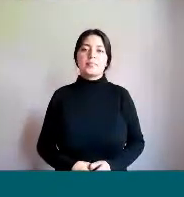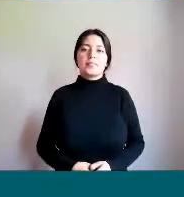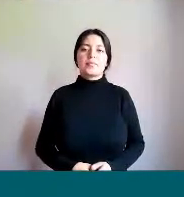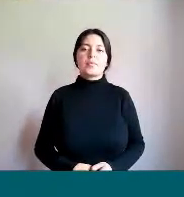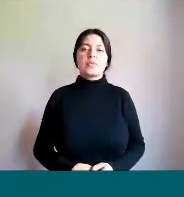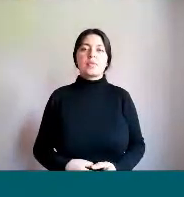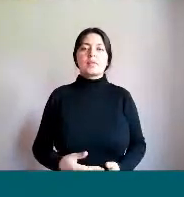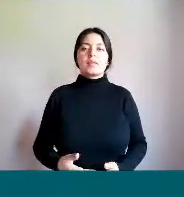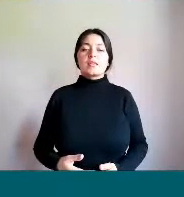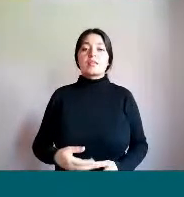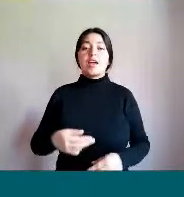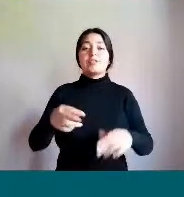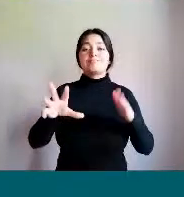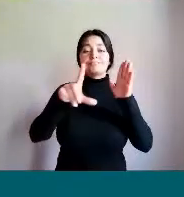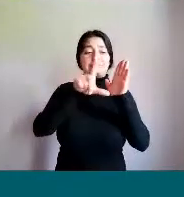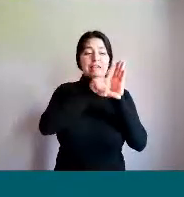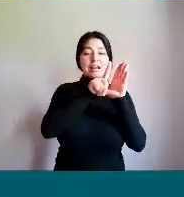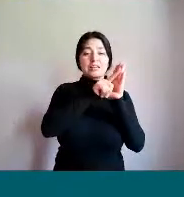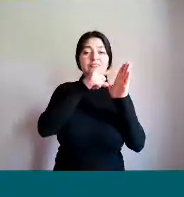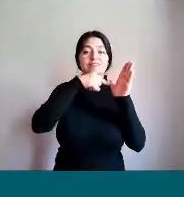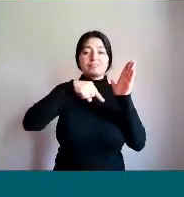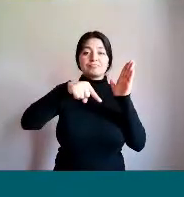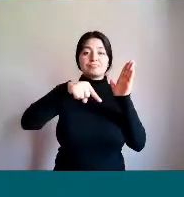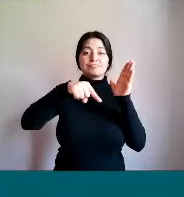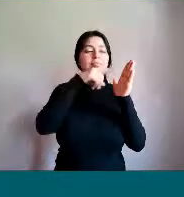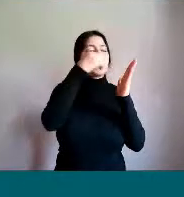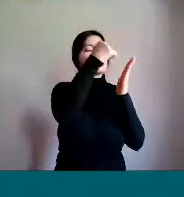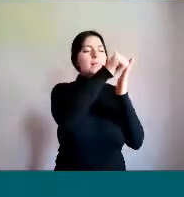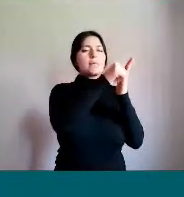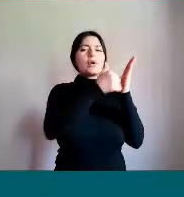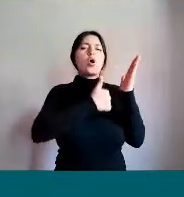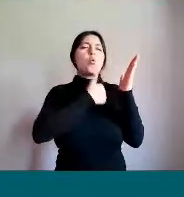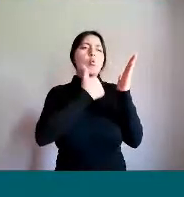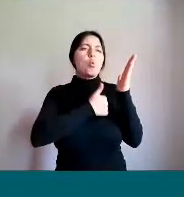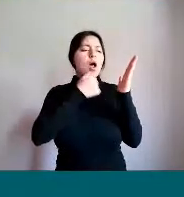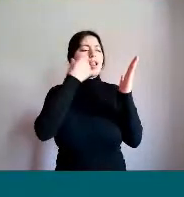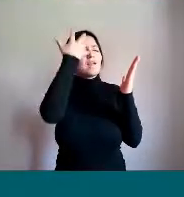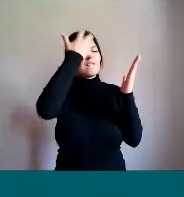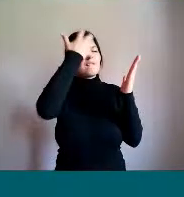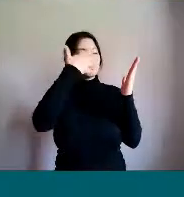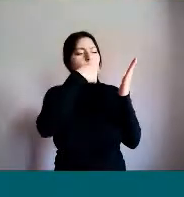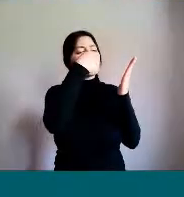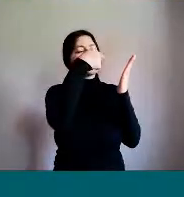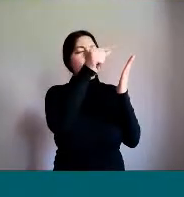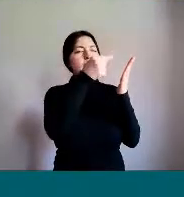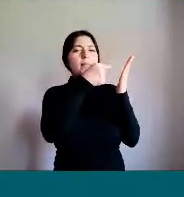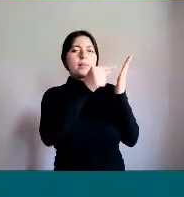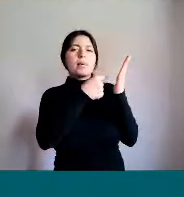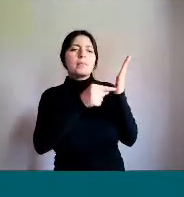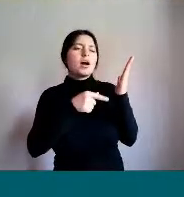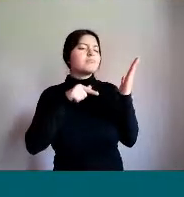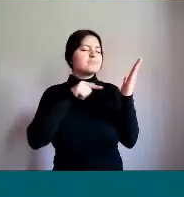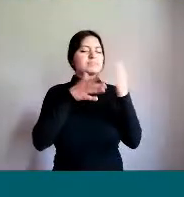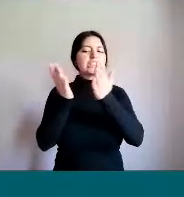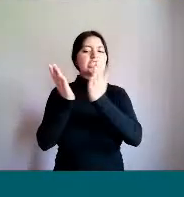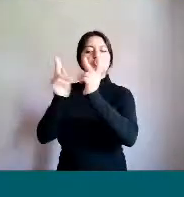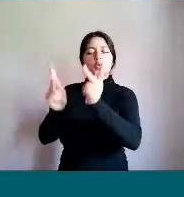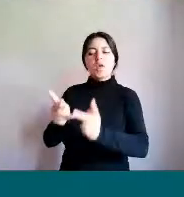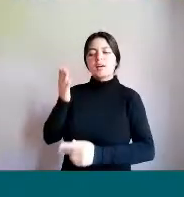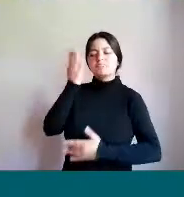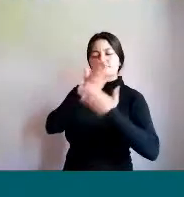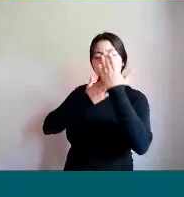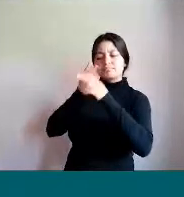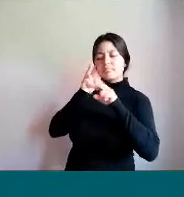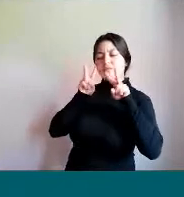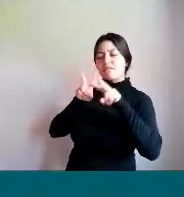normalmente las leyes me marcan los criterios de evaluación, es decir, sobre lo que yo tengo que evaluar esos contenidos.